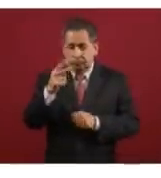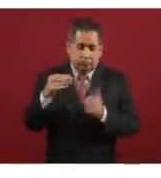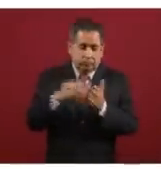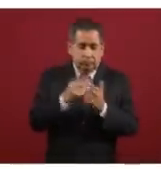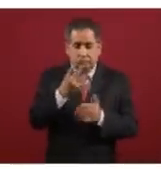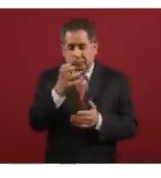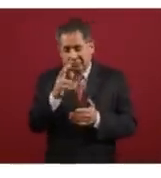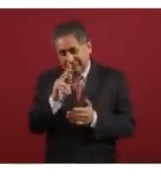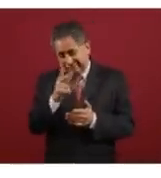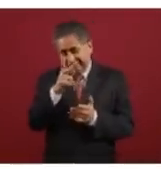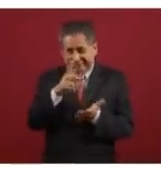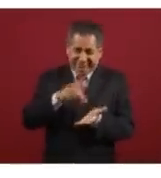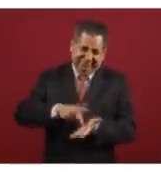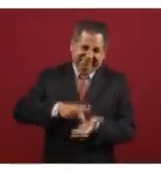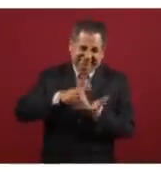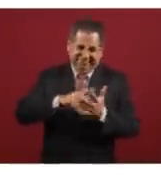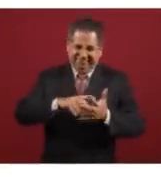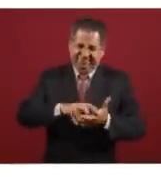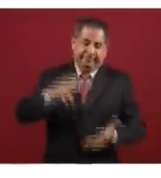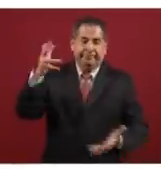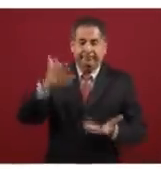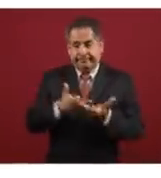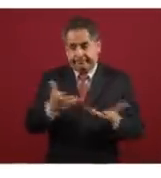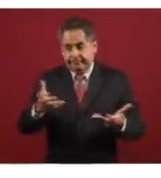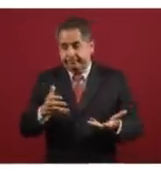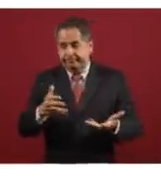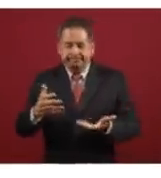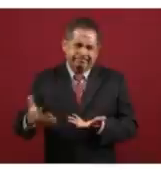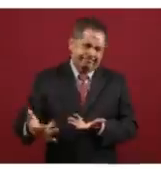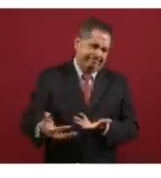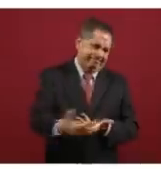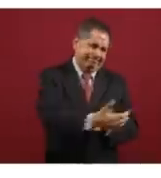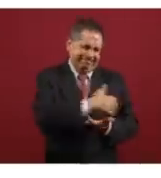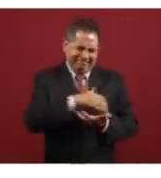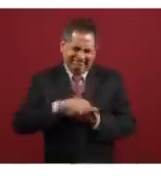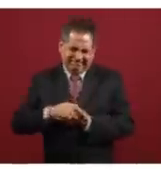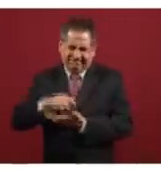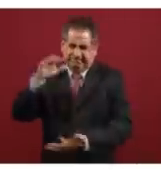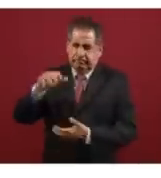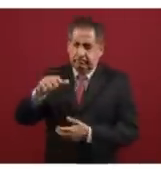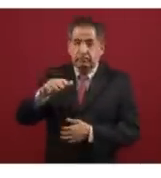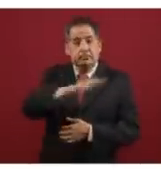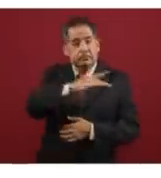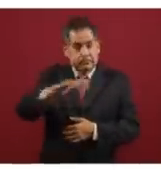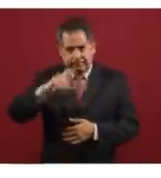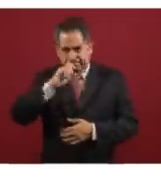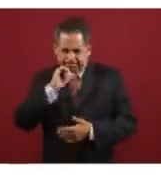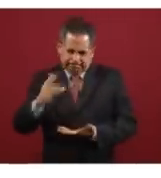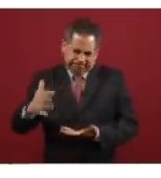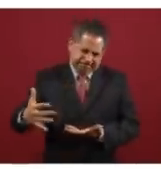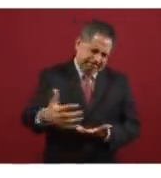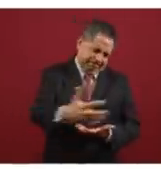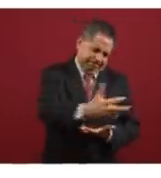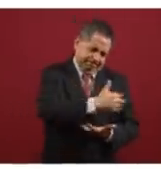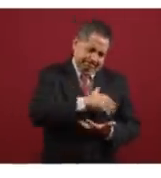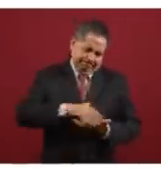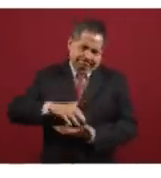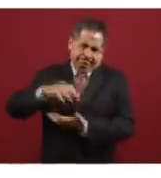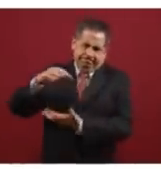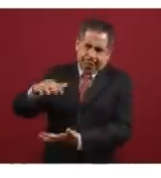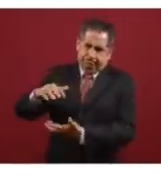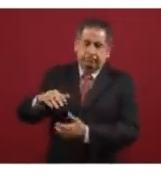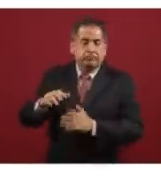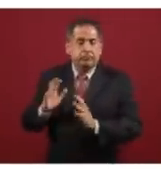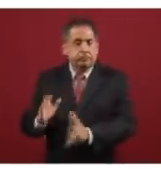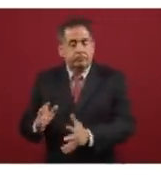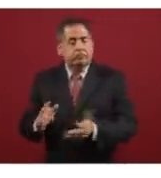82.472 toneladas en las costas y 536 toneladas en el mar. Un recurso humano que se ha materializado